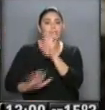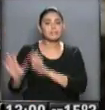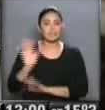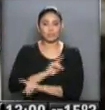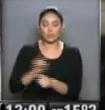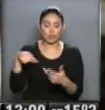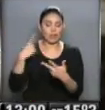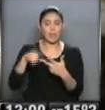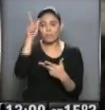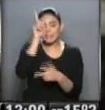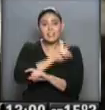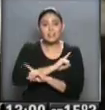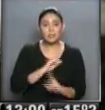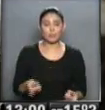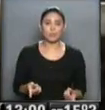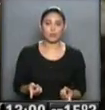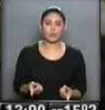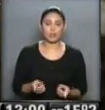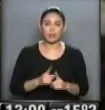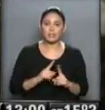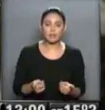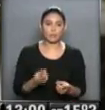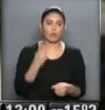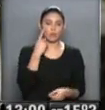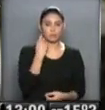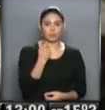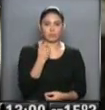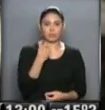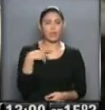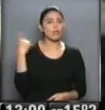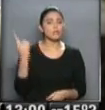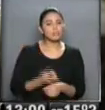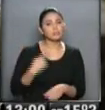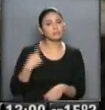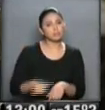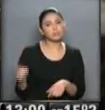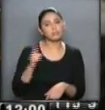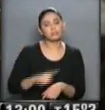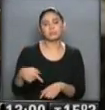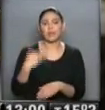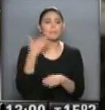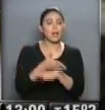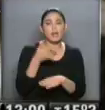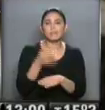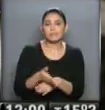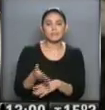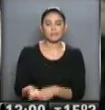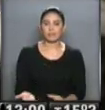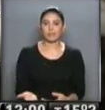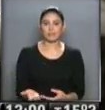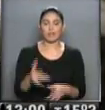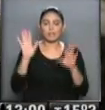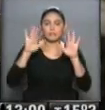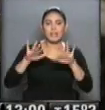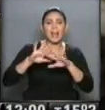mucho menos de la policía, que fogonea todo el tiempo, fogonea la incitación, fogonea los